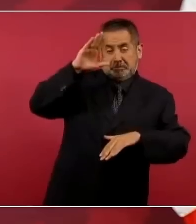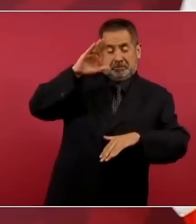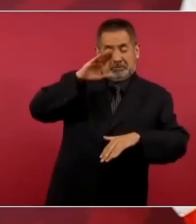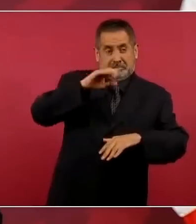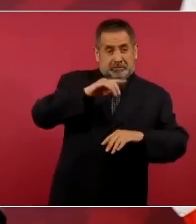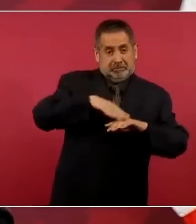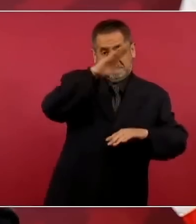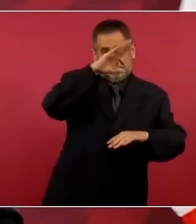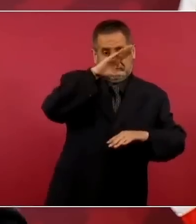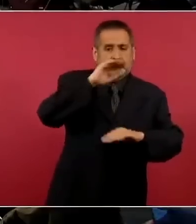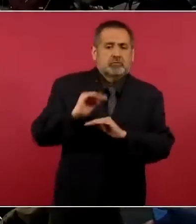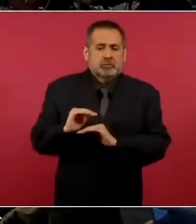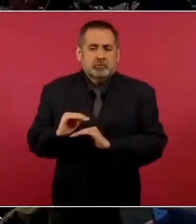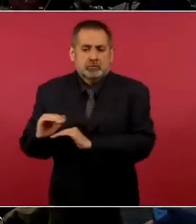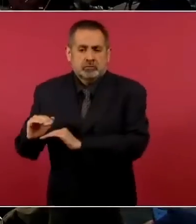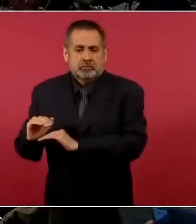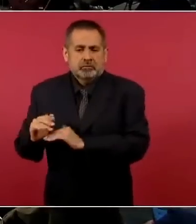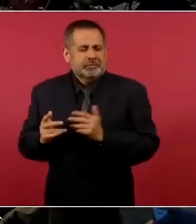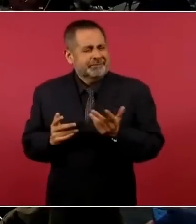60.